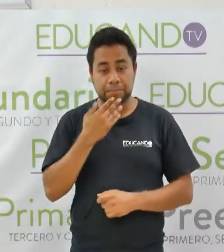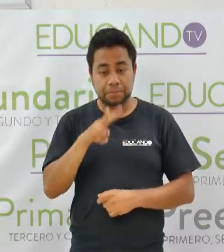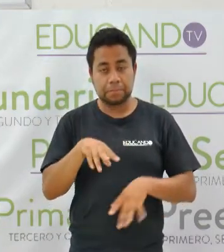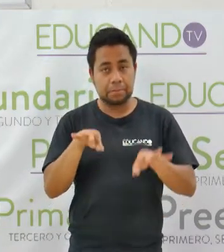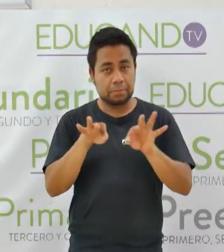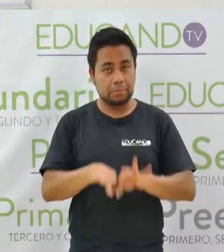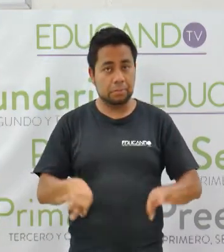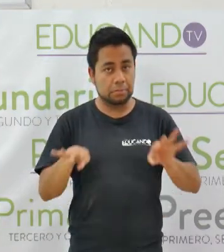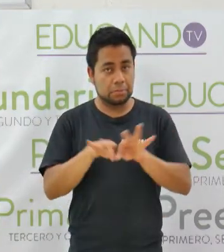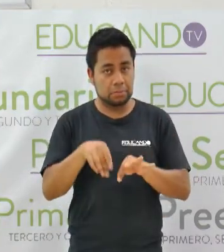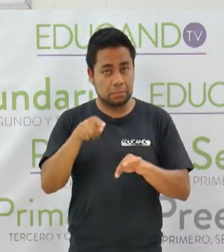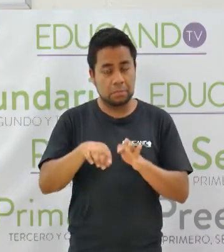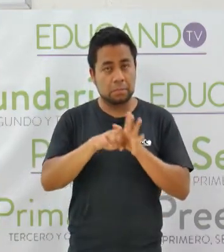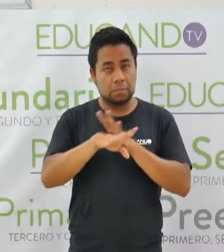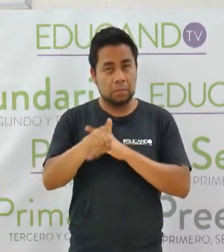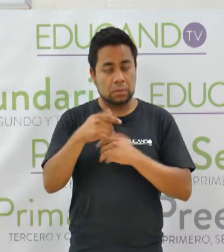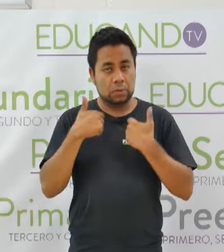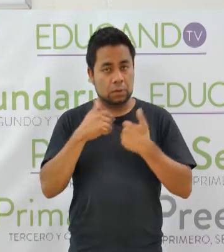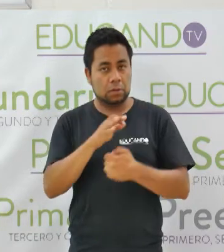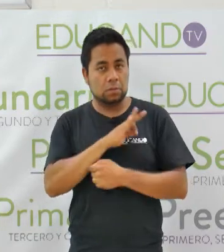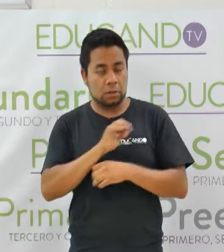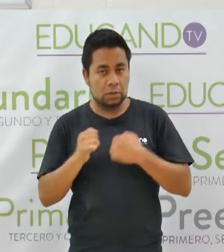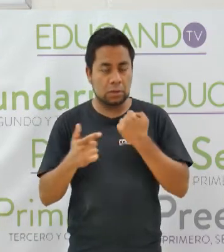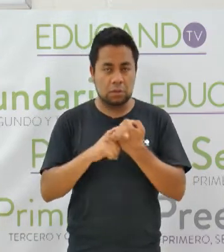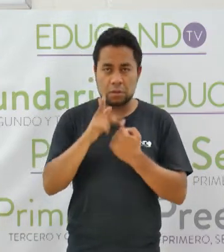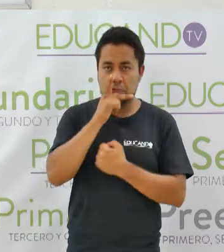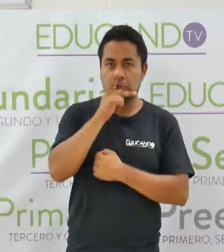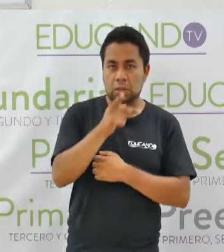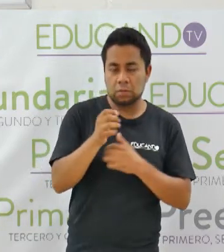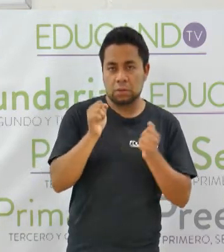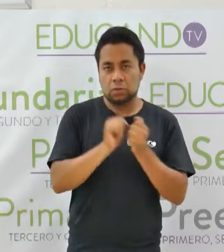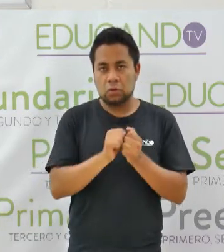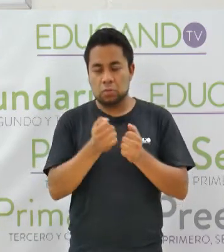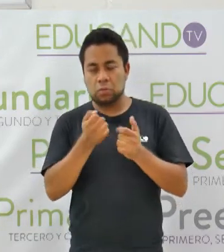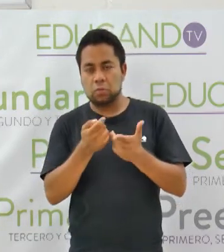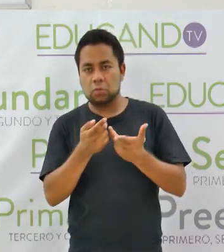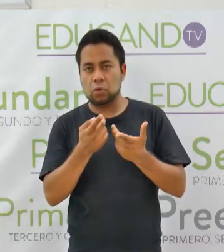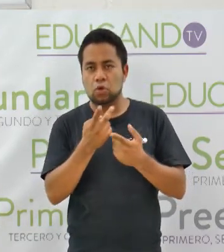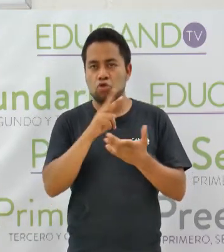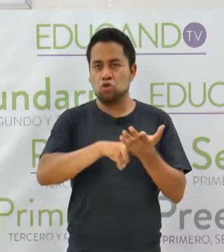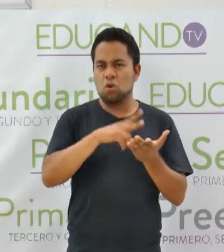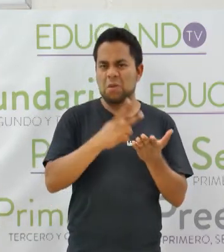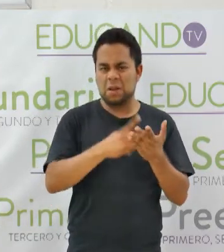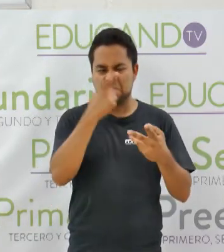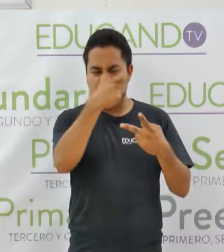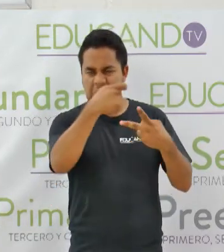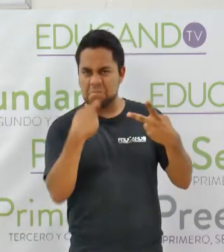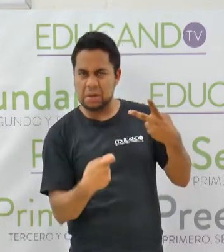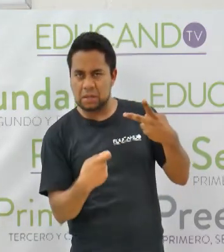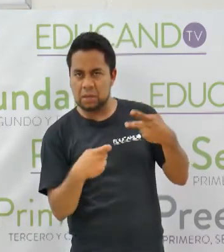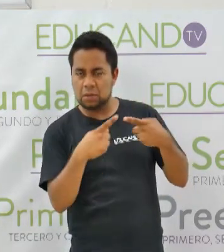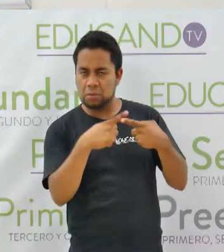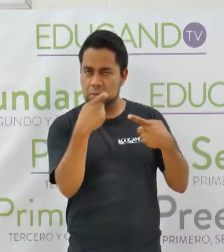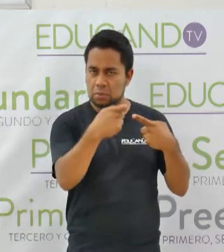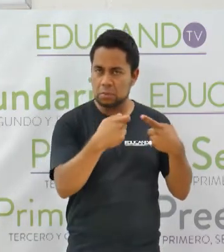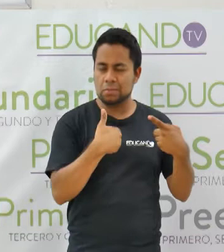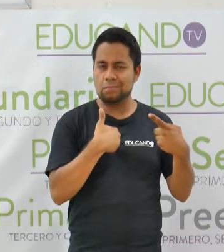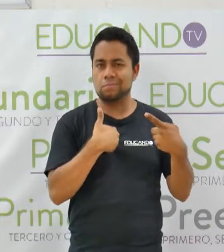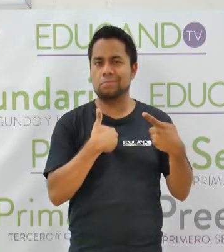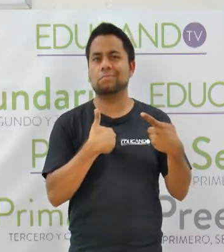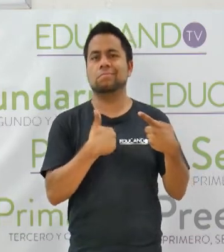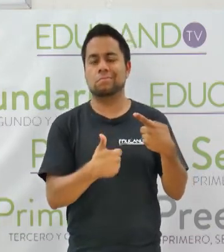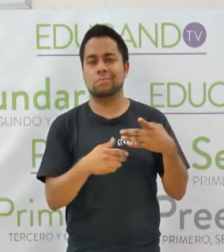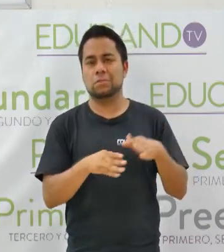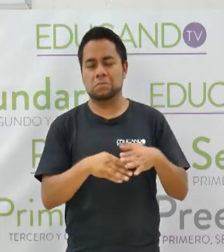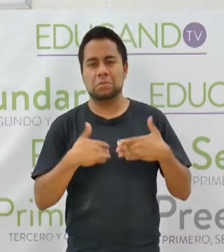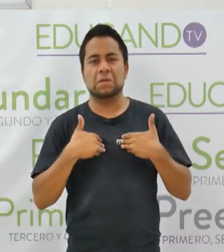es importante aquí que tú puedas entender que algunas palabras van a tener un doble sentido, que van a tener un significado que tú vas a